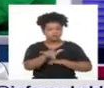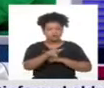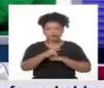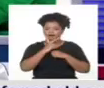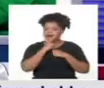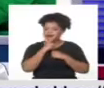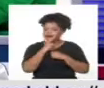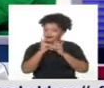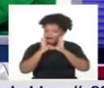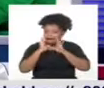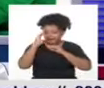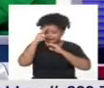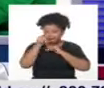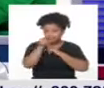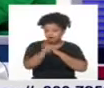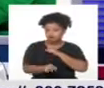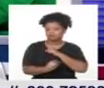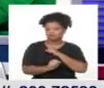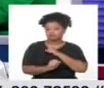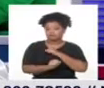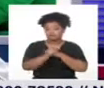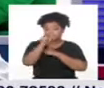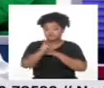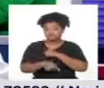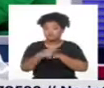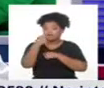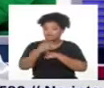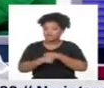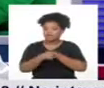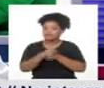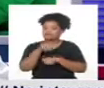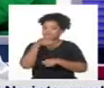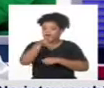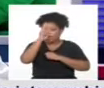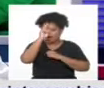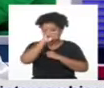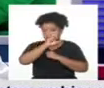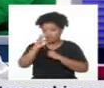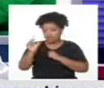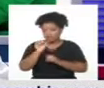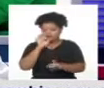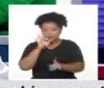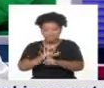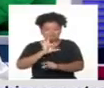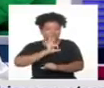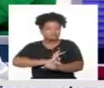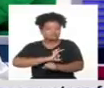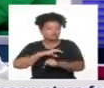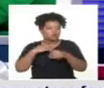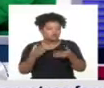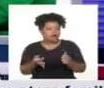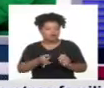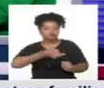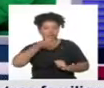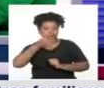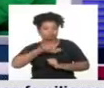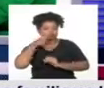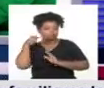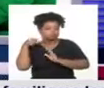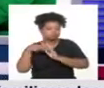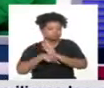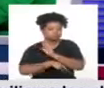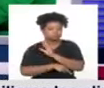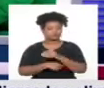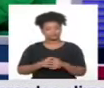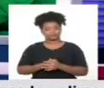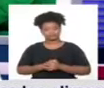el acudir, identificar inicialmente los síntomas desde el principio de la enfermedad y la instauración